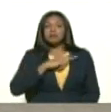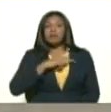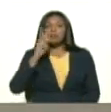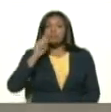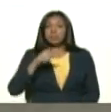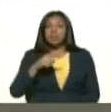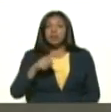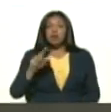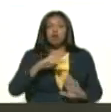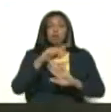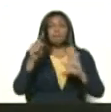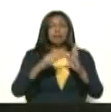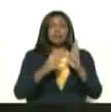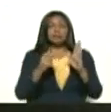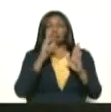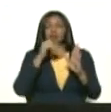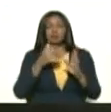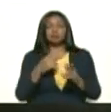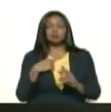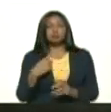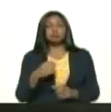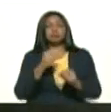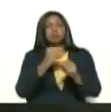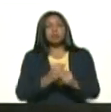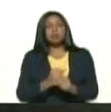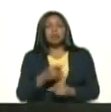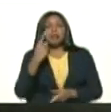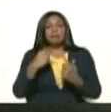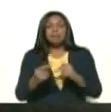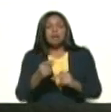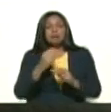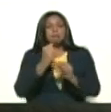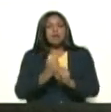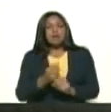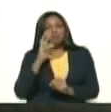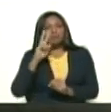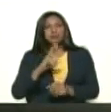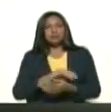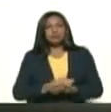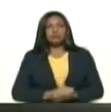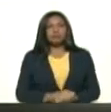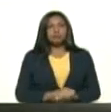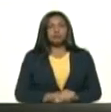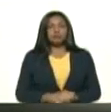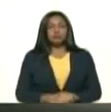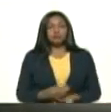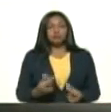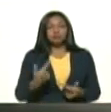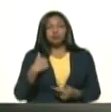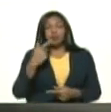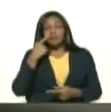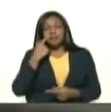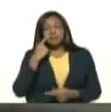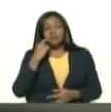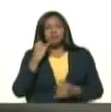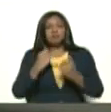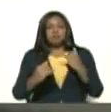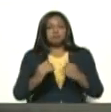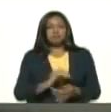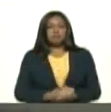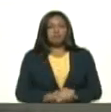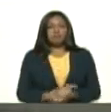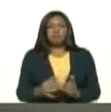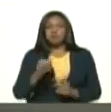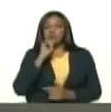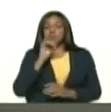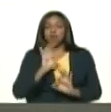pasarlo completa, porque no la pasaron completa, me quedé a la mitad. Y estoy pendiente para cuándo culmina, pero no la han